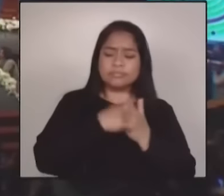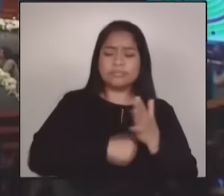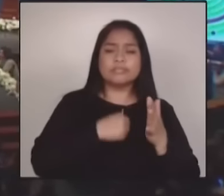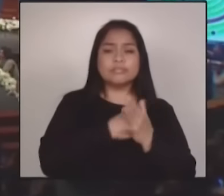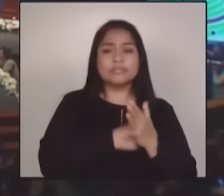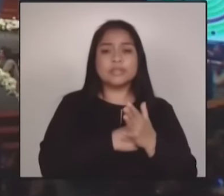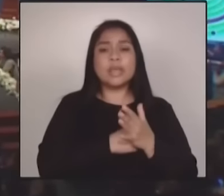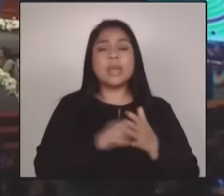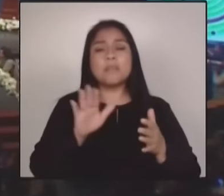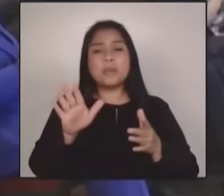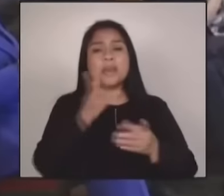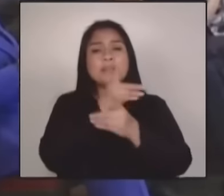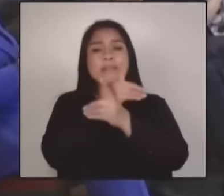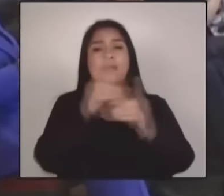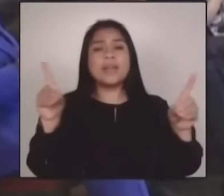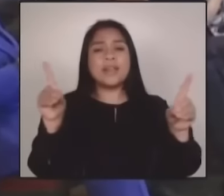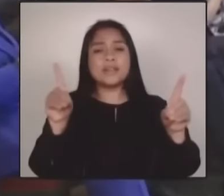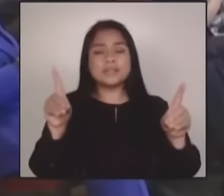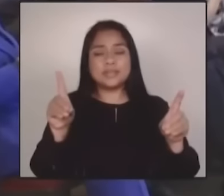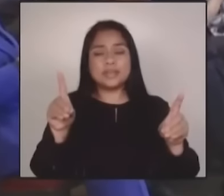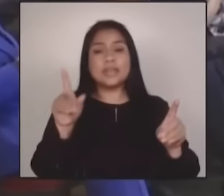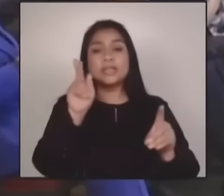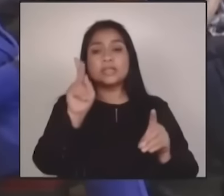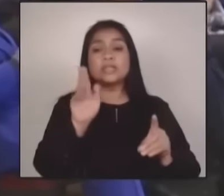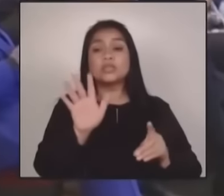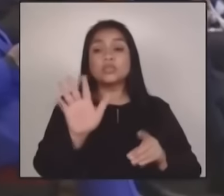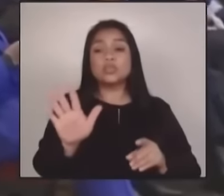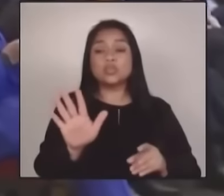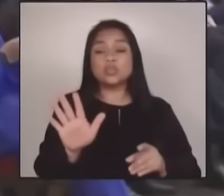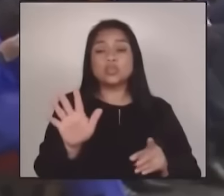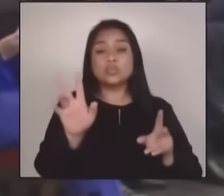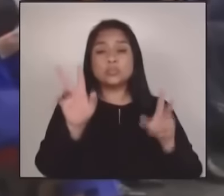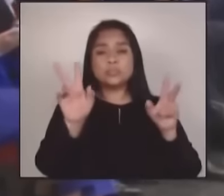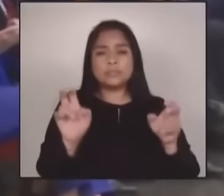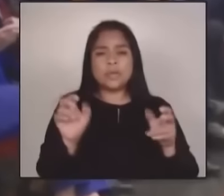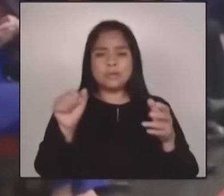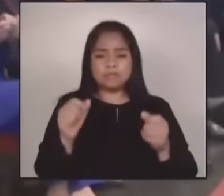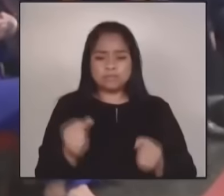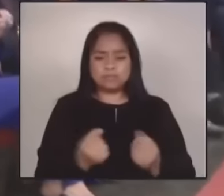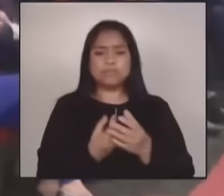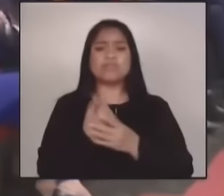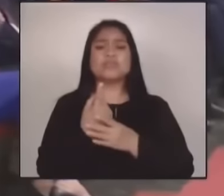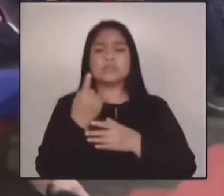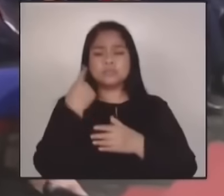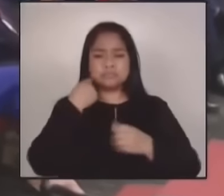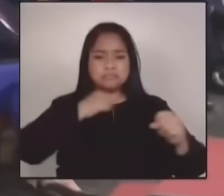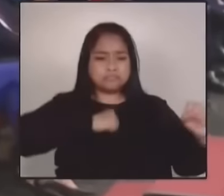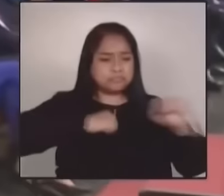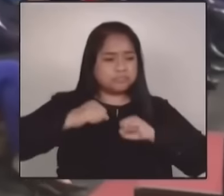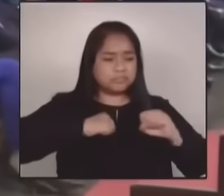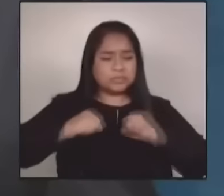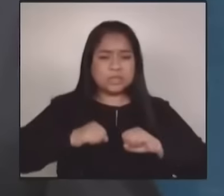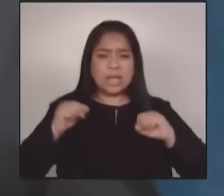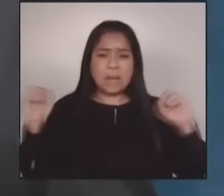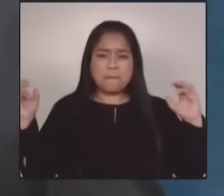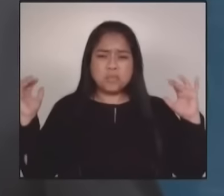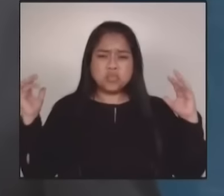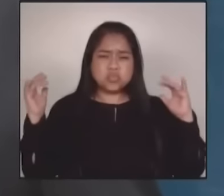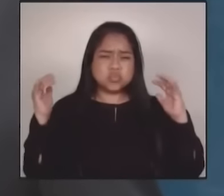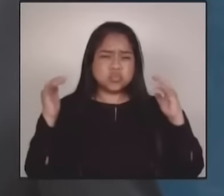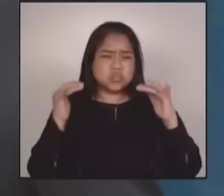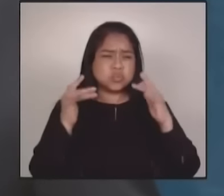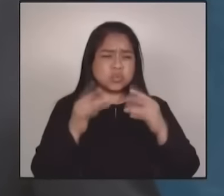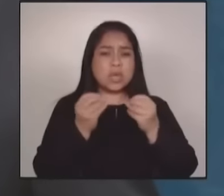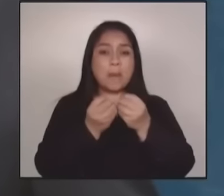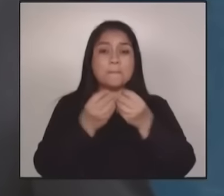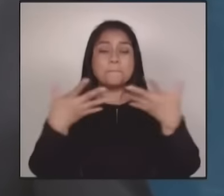por la democracia y su papel destacado en movilizar a los cuatro pueblos en